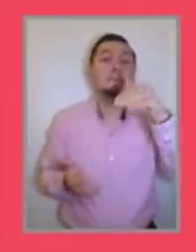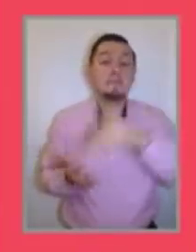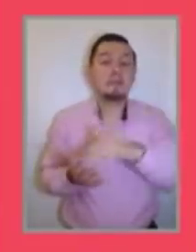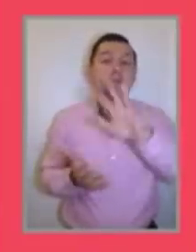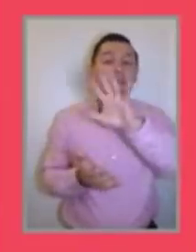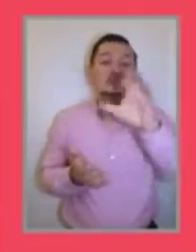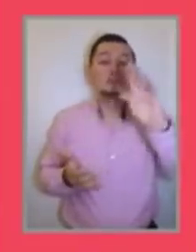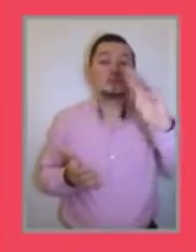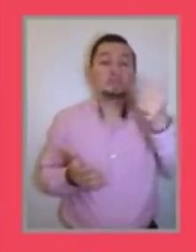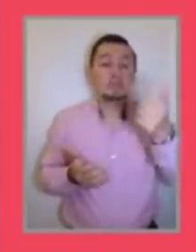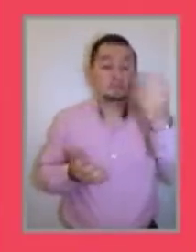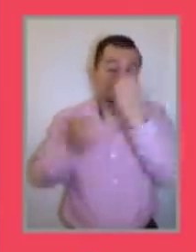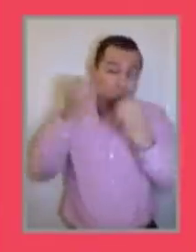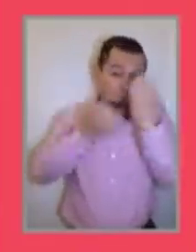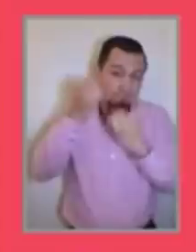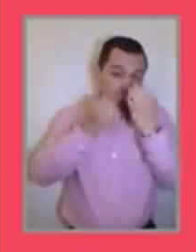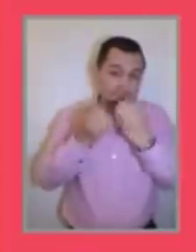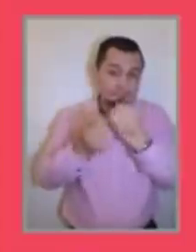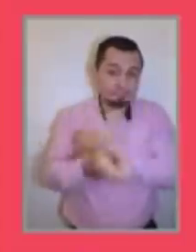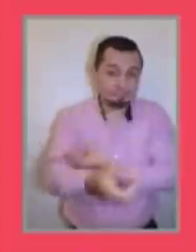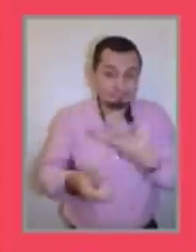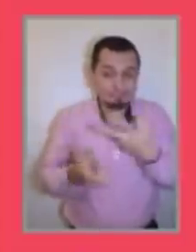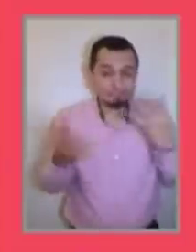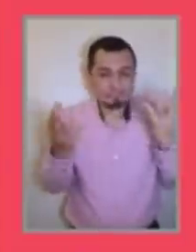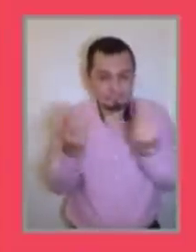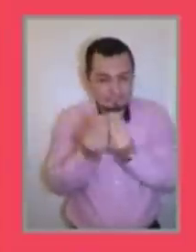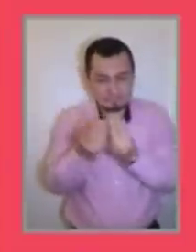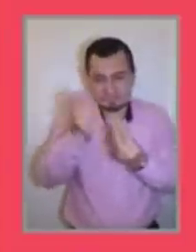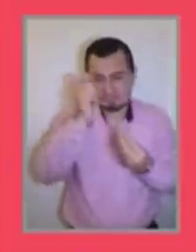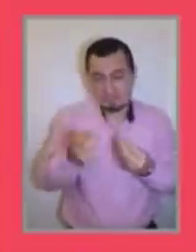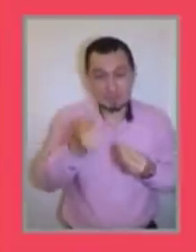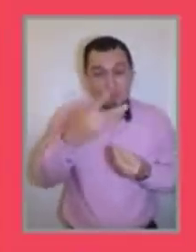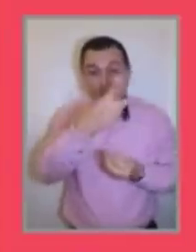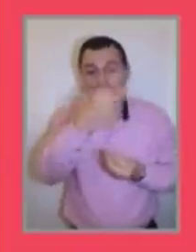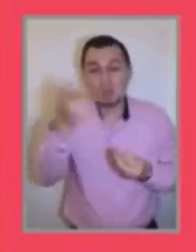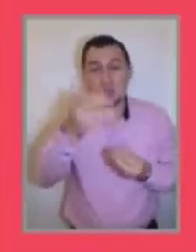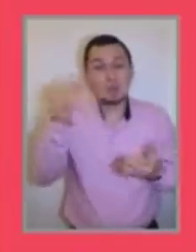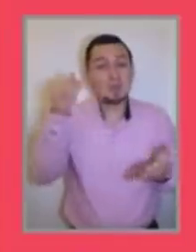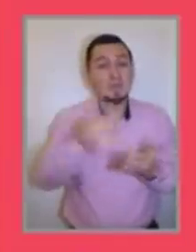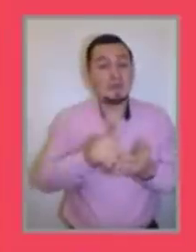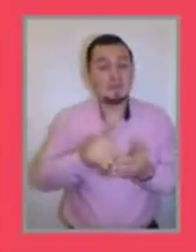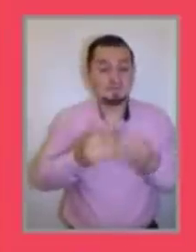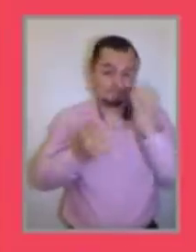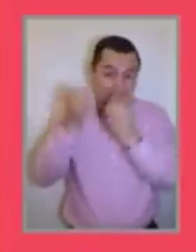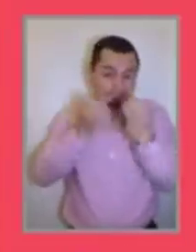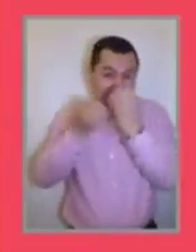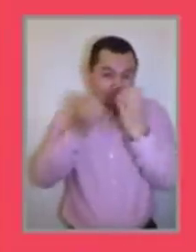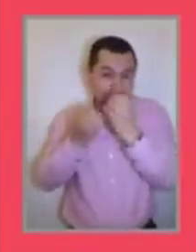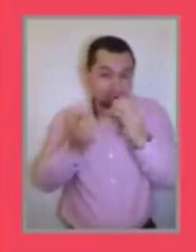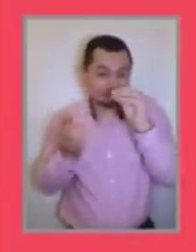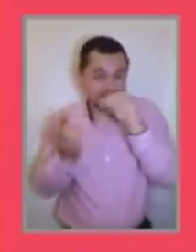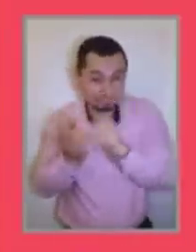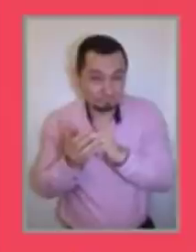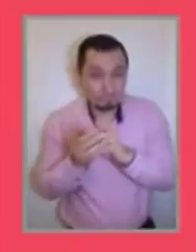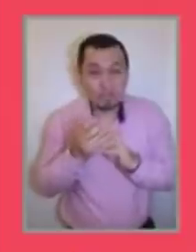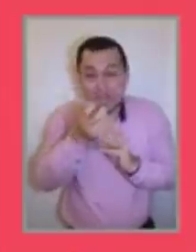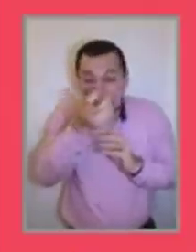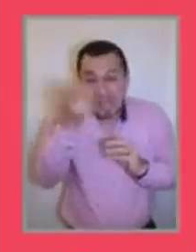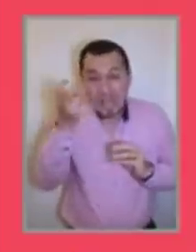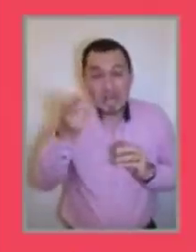199,596 pruebas. El día de hoy estaremos llegando a las 200,000 pruebas y superándolas. Esto